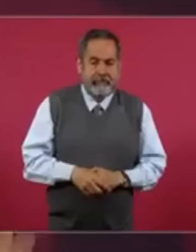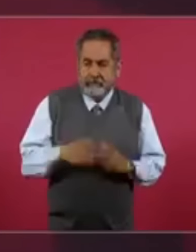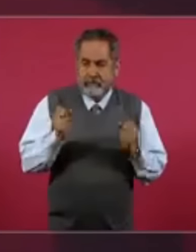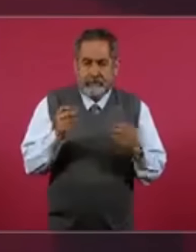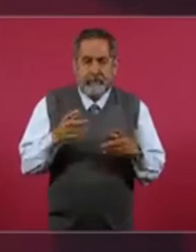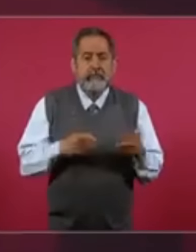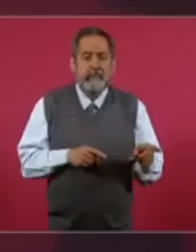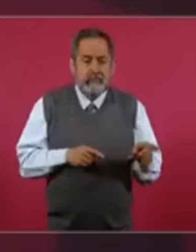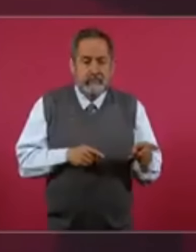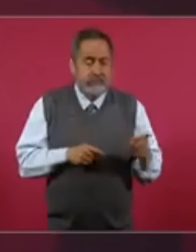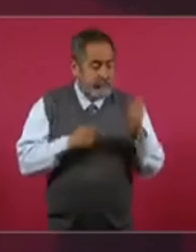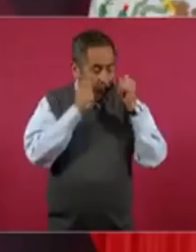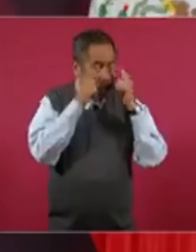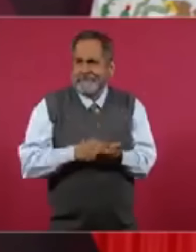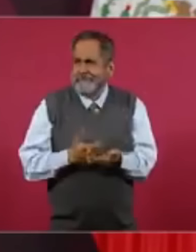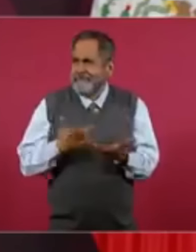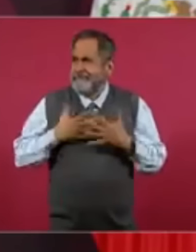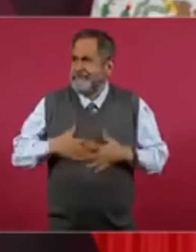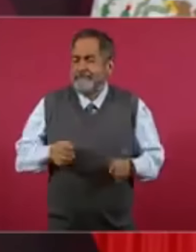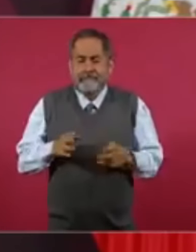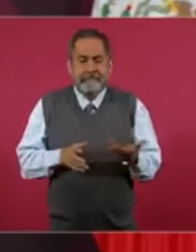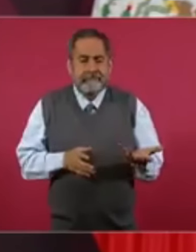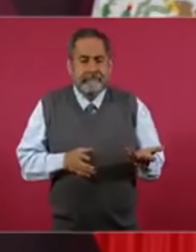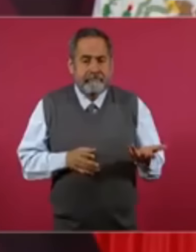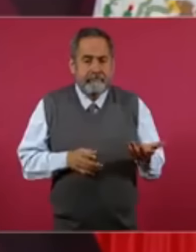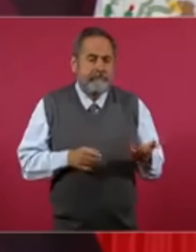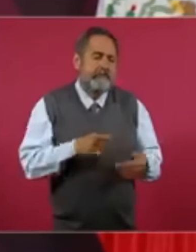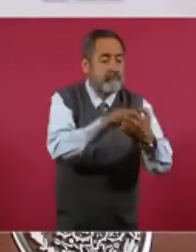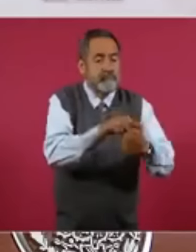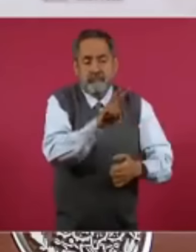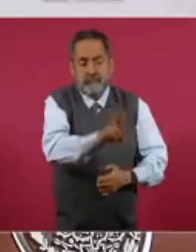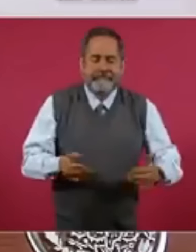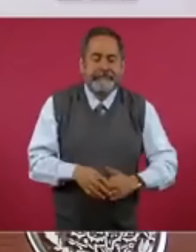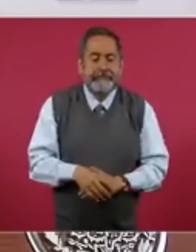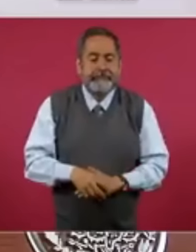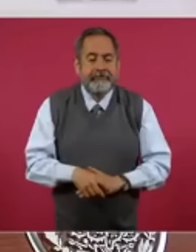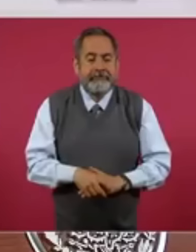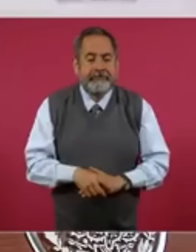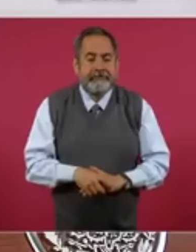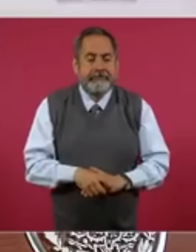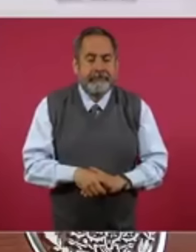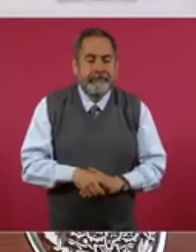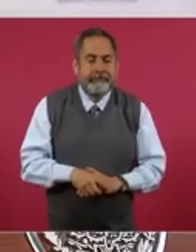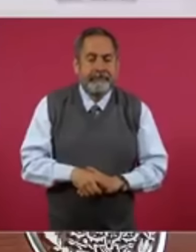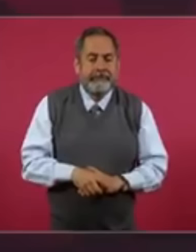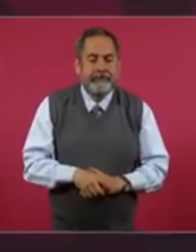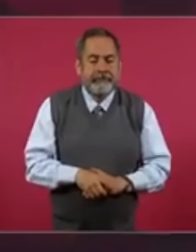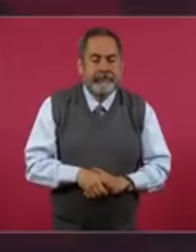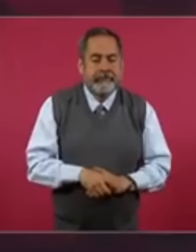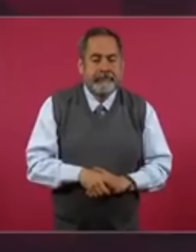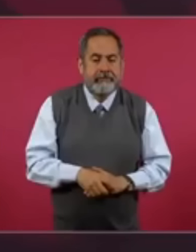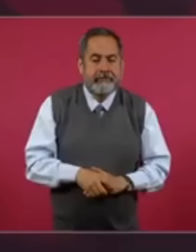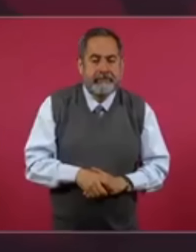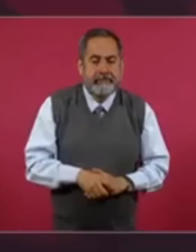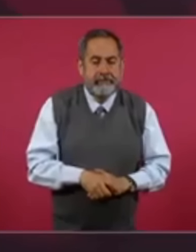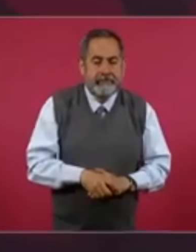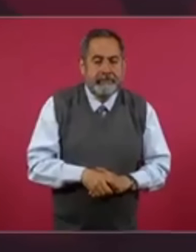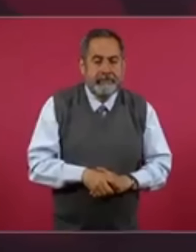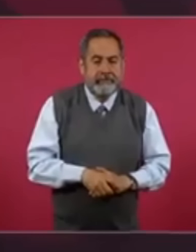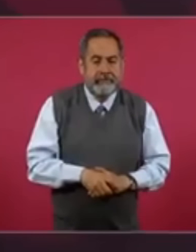muchos sorprendidos, y luego los engañaron. Pero fue una cosa